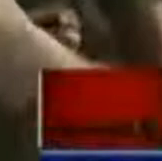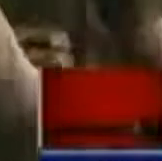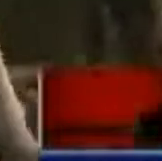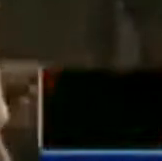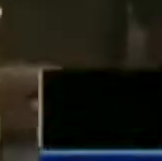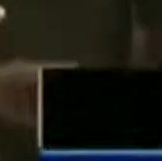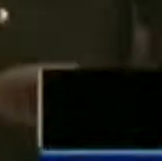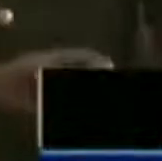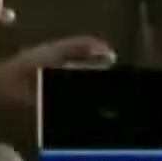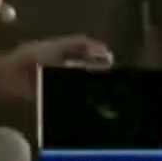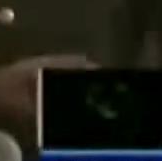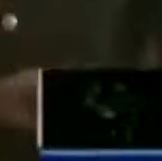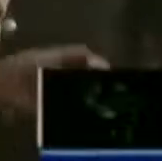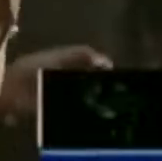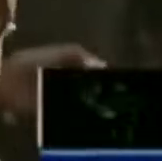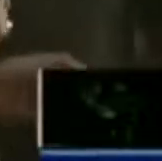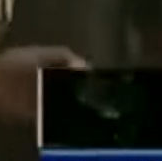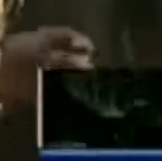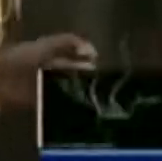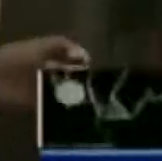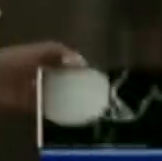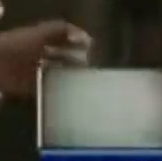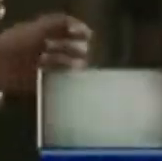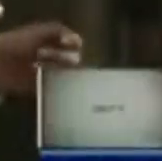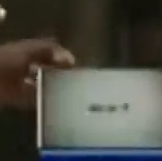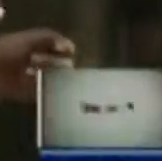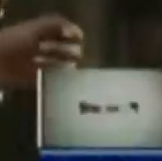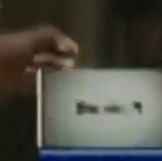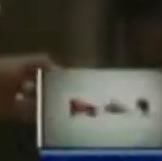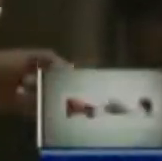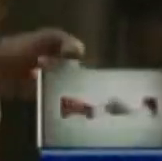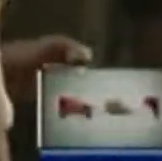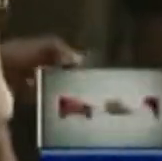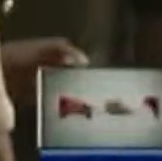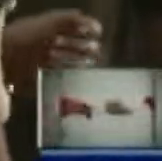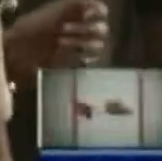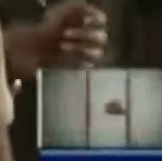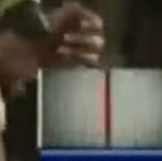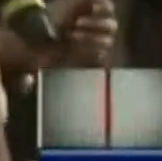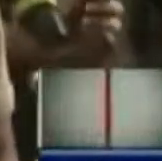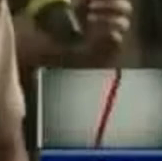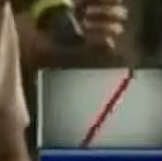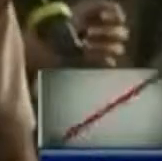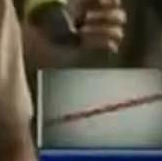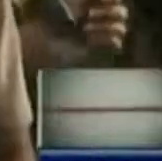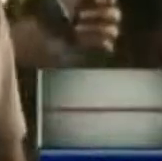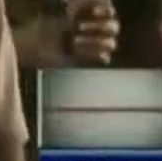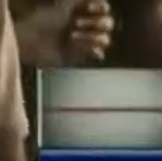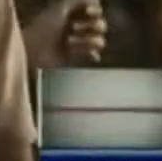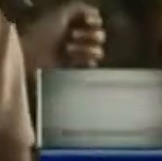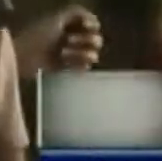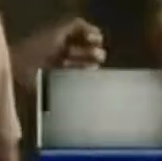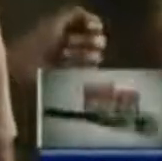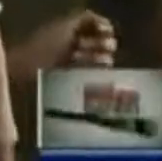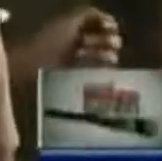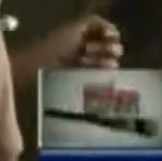ser como aquel como él yo quiero ser como él yo quiero ser porque